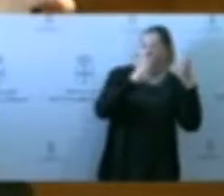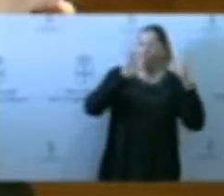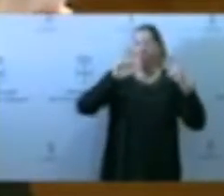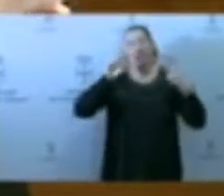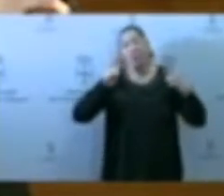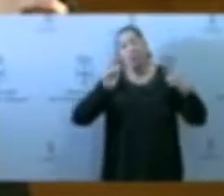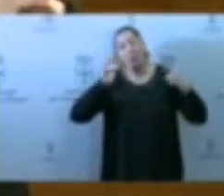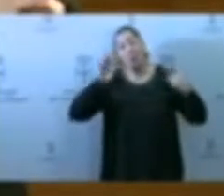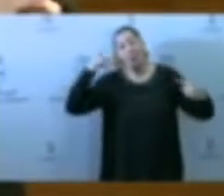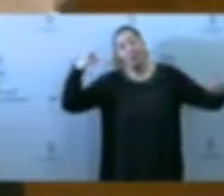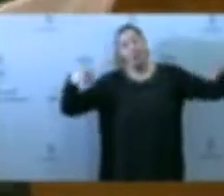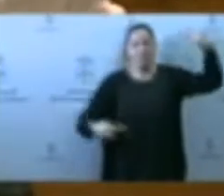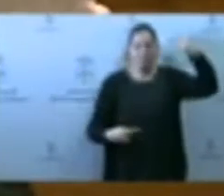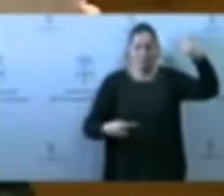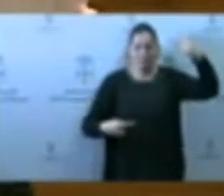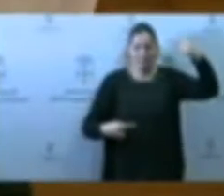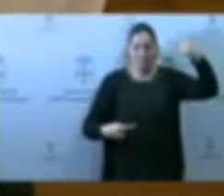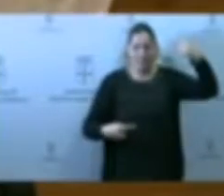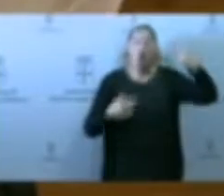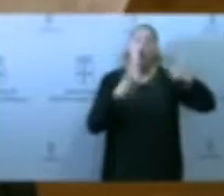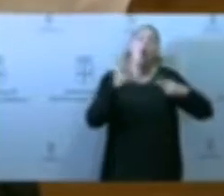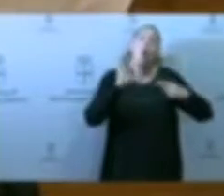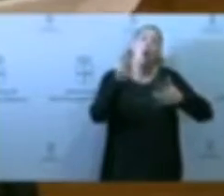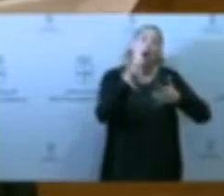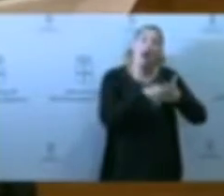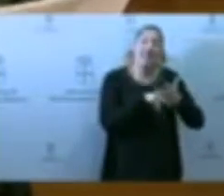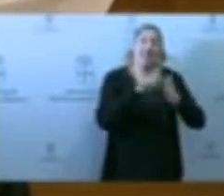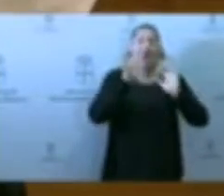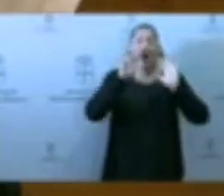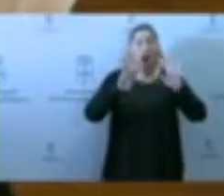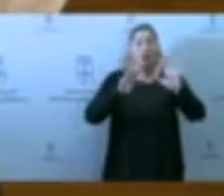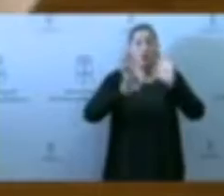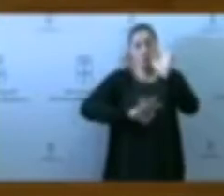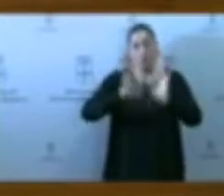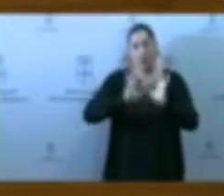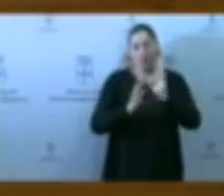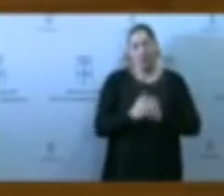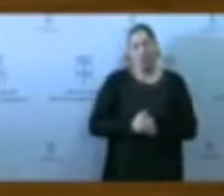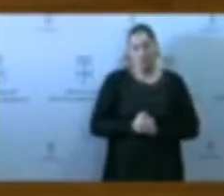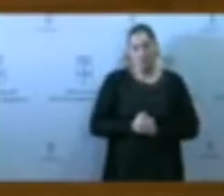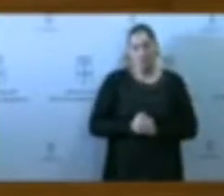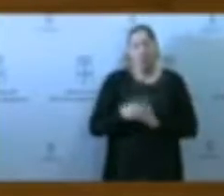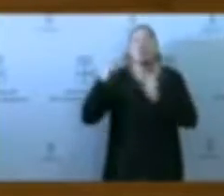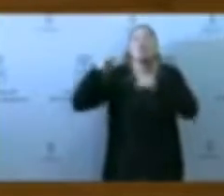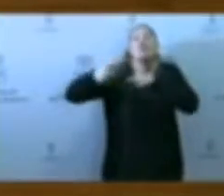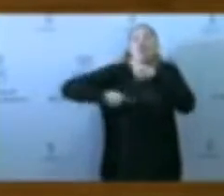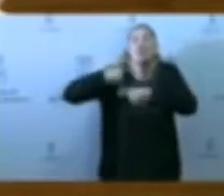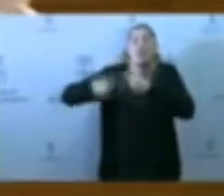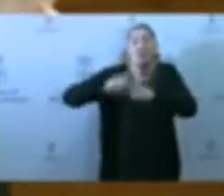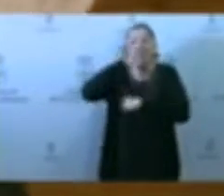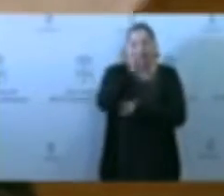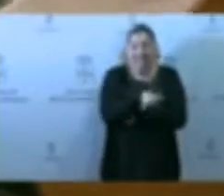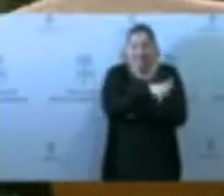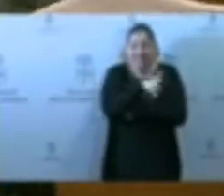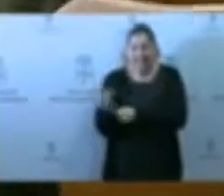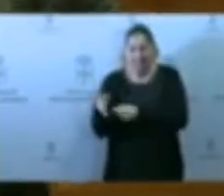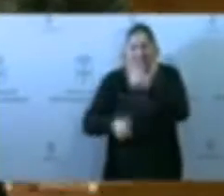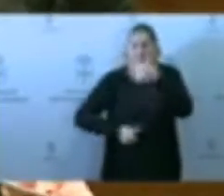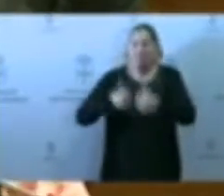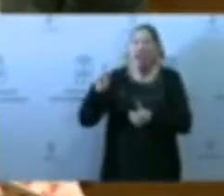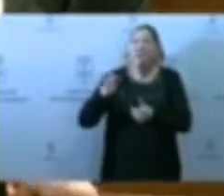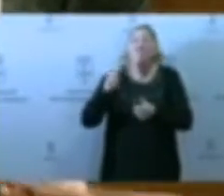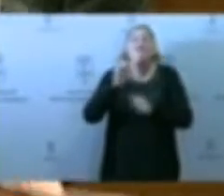5,4%. O en Galicia del 8%. Claro, consecuencia de estas tablas y de estos tipos